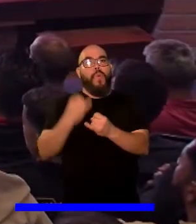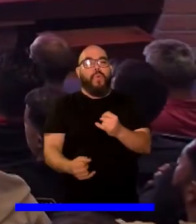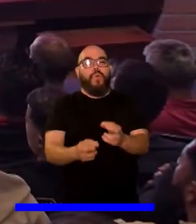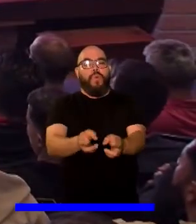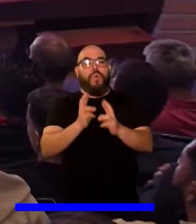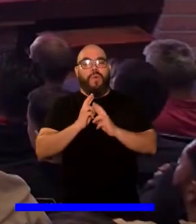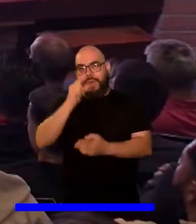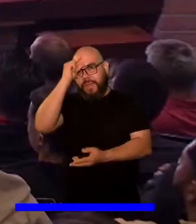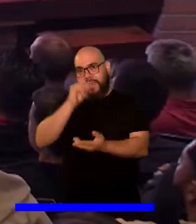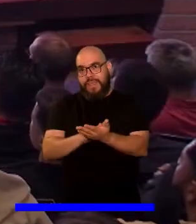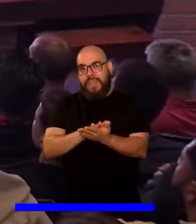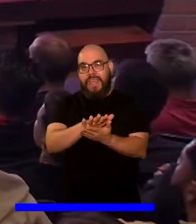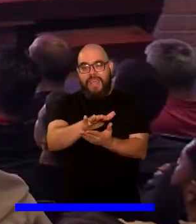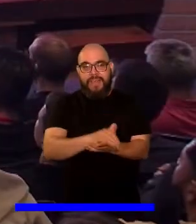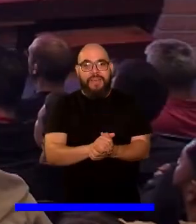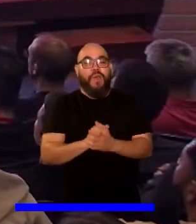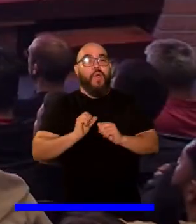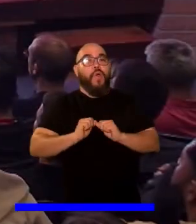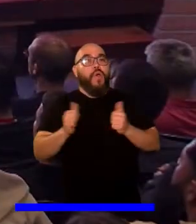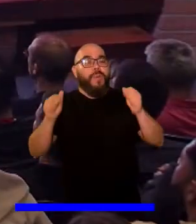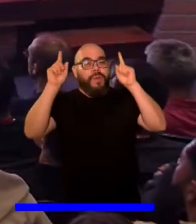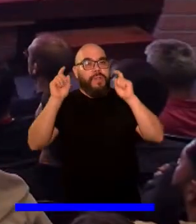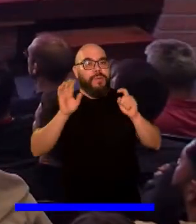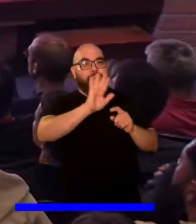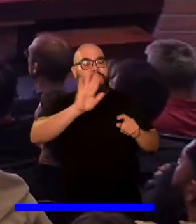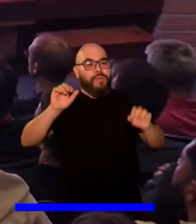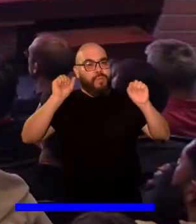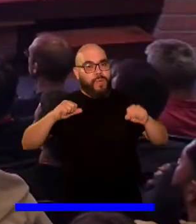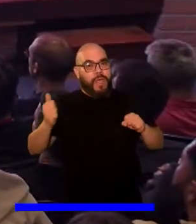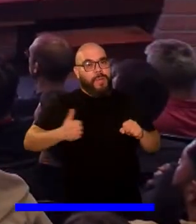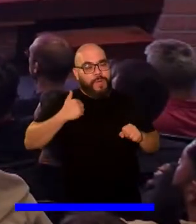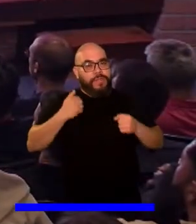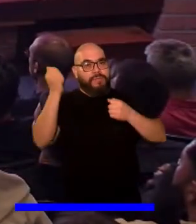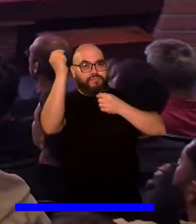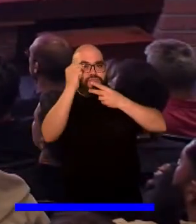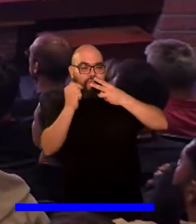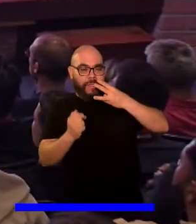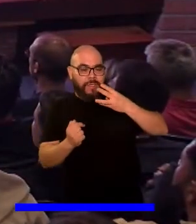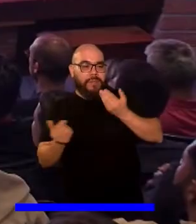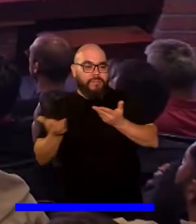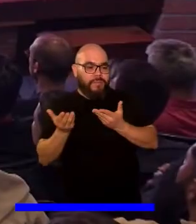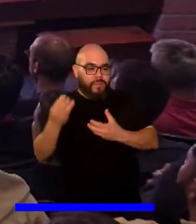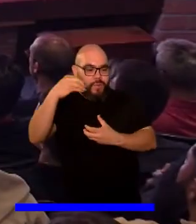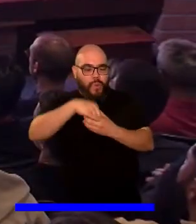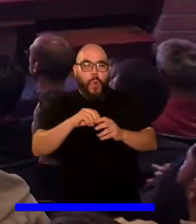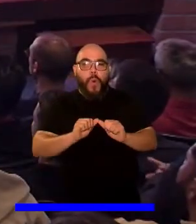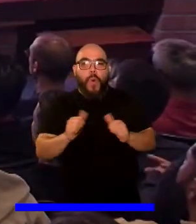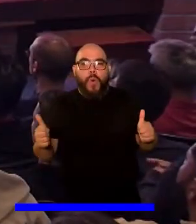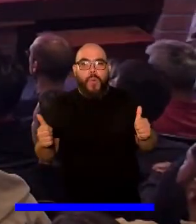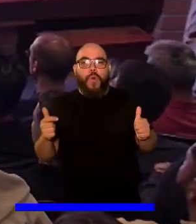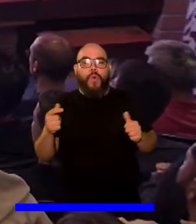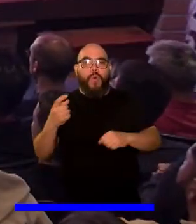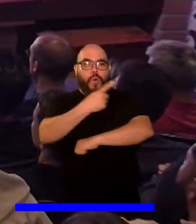haciendo con IA. Cómo pueden ustedes aprovecharla en un entorno agéntico, qué es un agente, cómo entra Google en todo